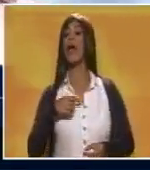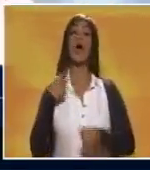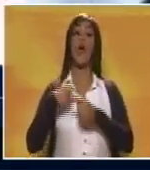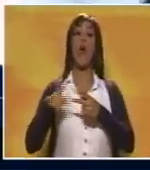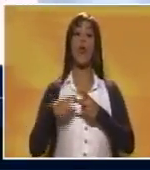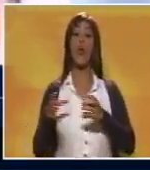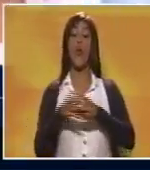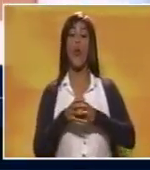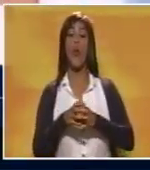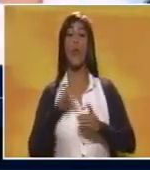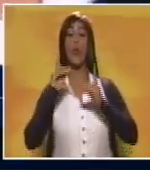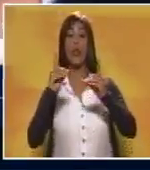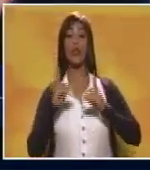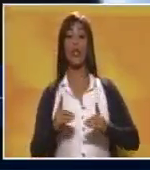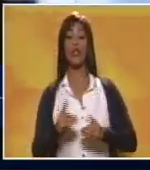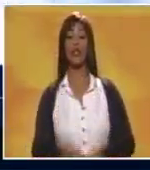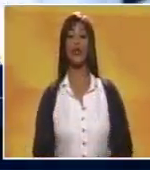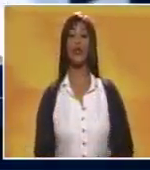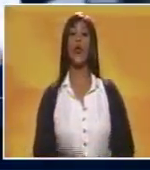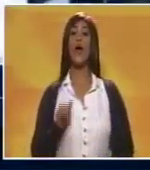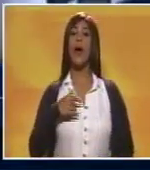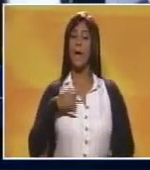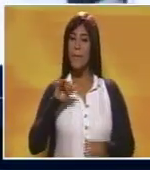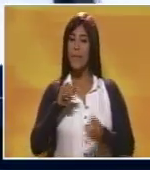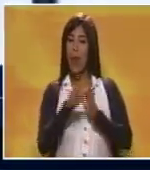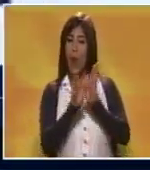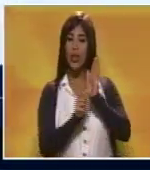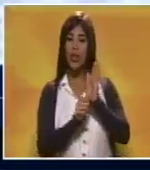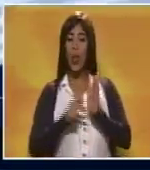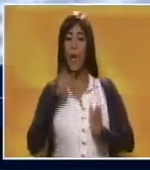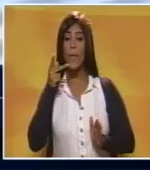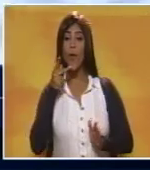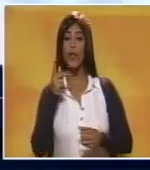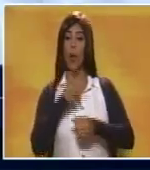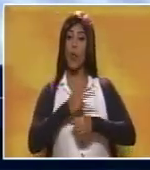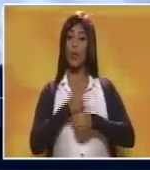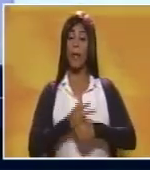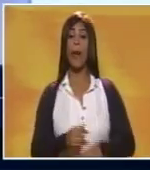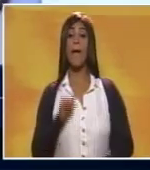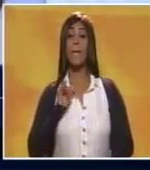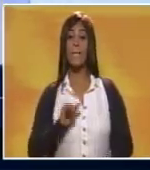Magistrados tomó esta decisión con base a la Constitución Política de Guatemala,